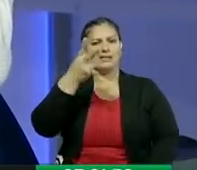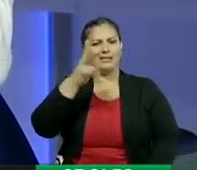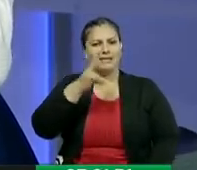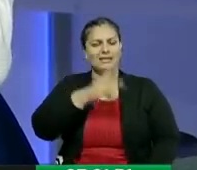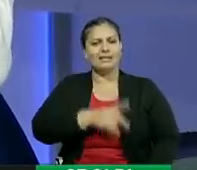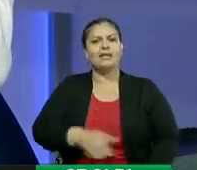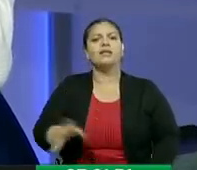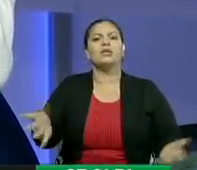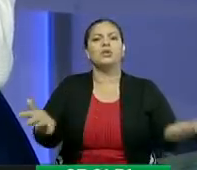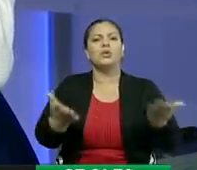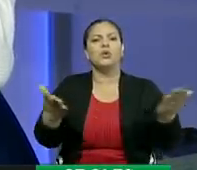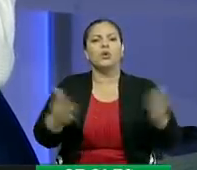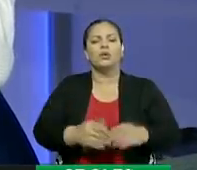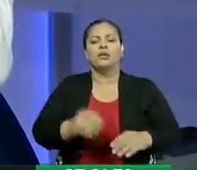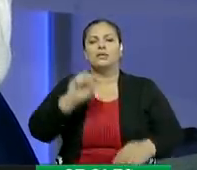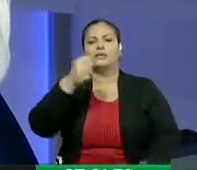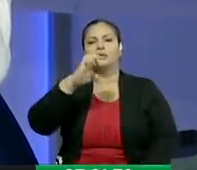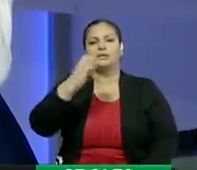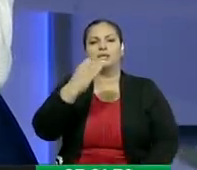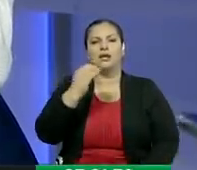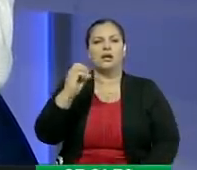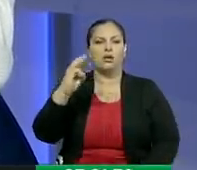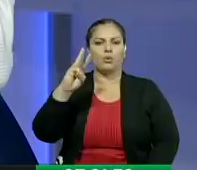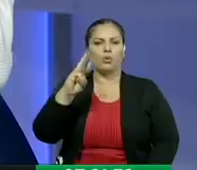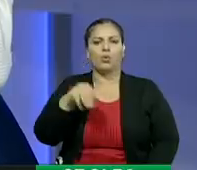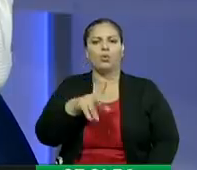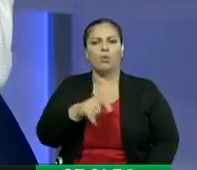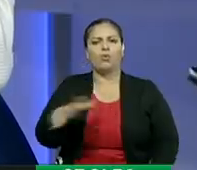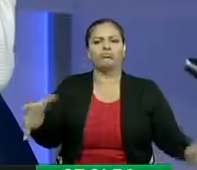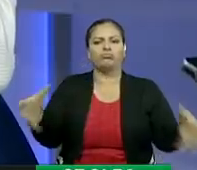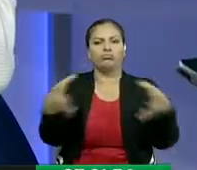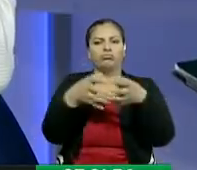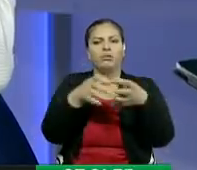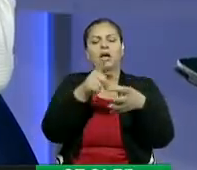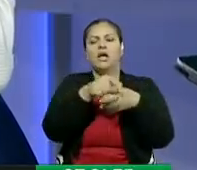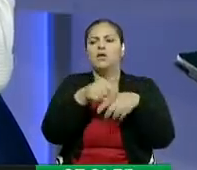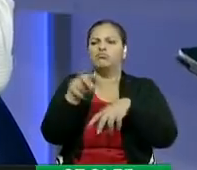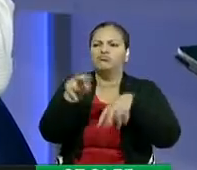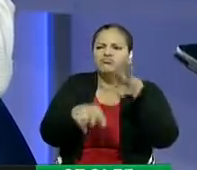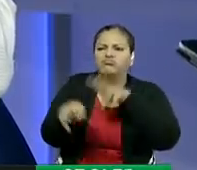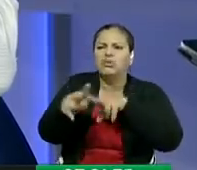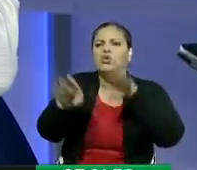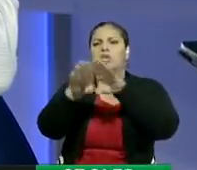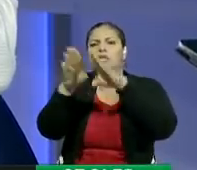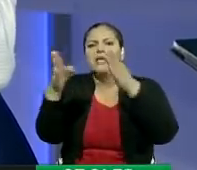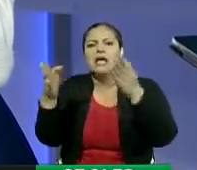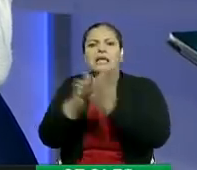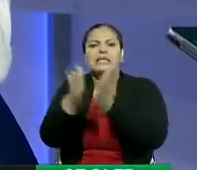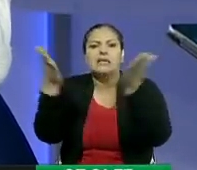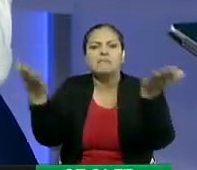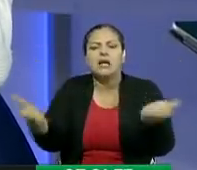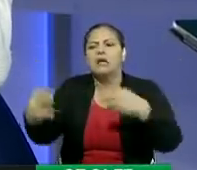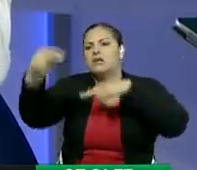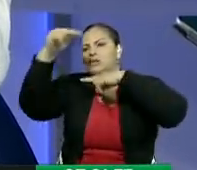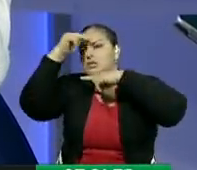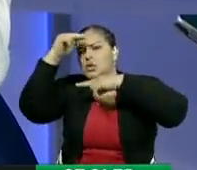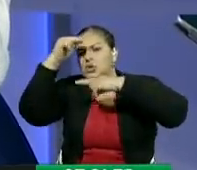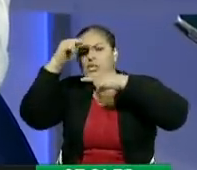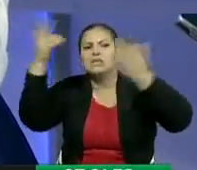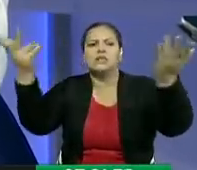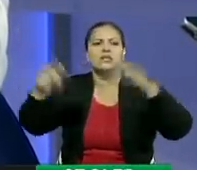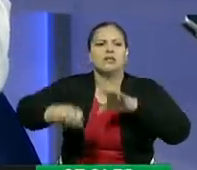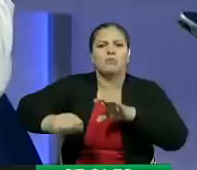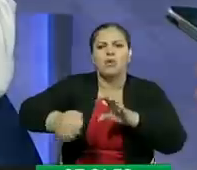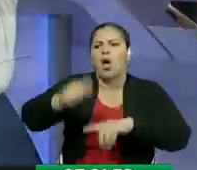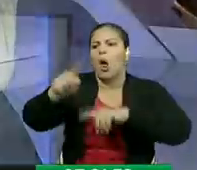a los medios de comunicación, pero durante este último año, y que no hay como dar marcha atrás en las otras cosas, y que las multas que ya se pusieron siguen